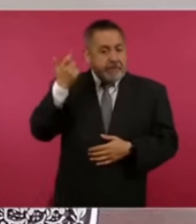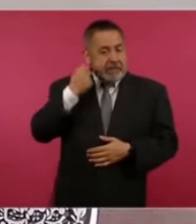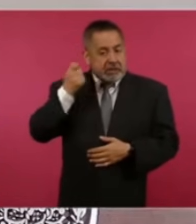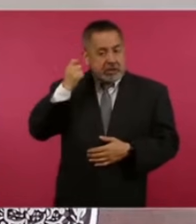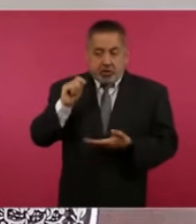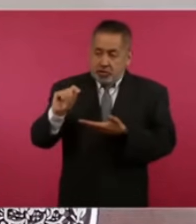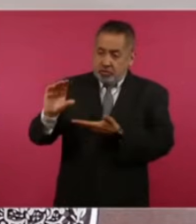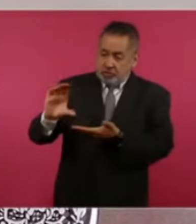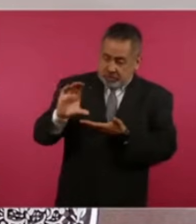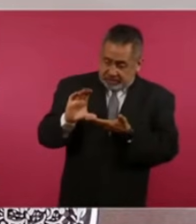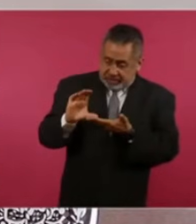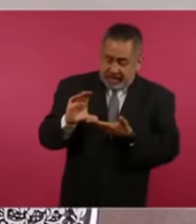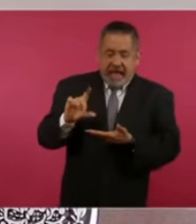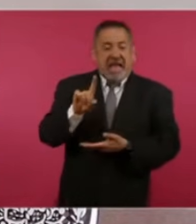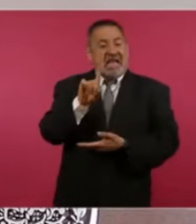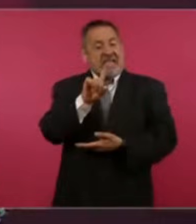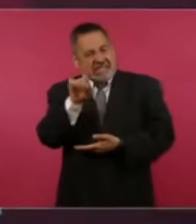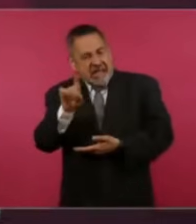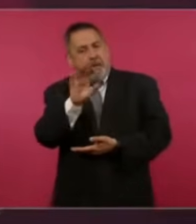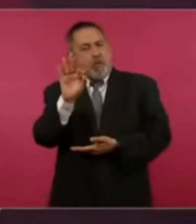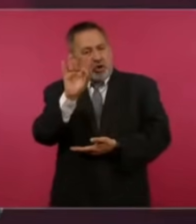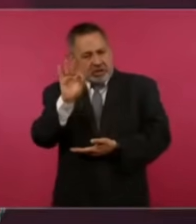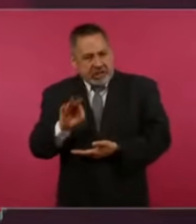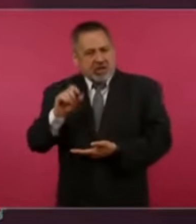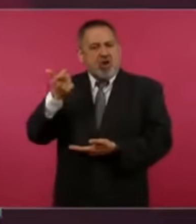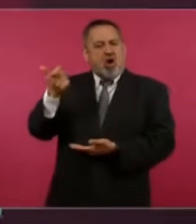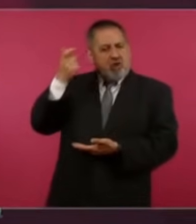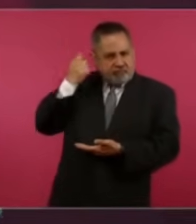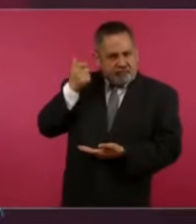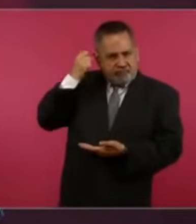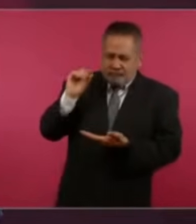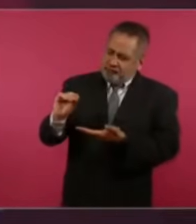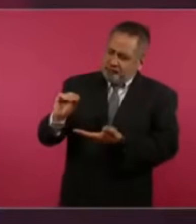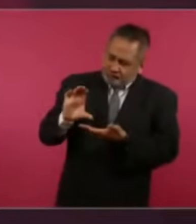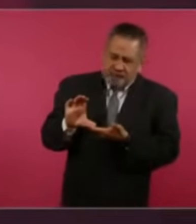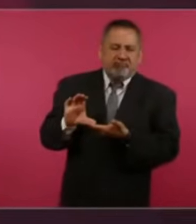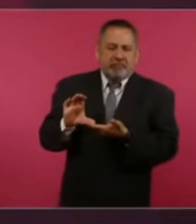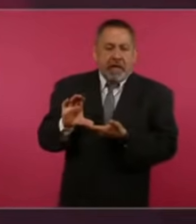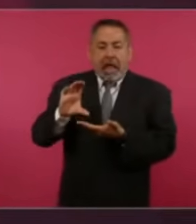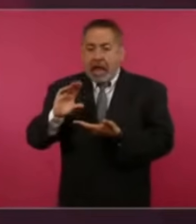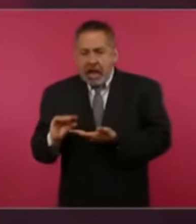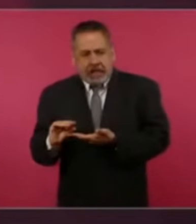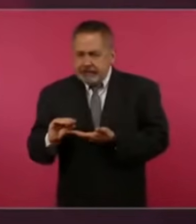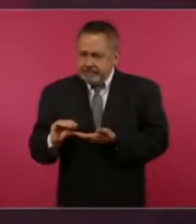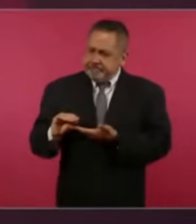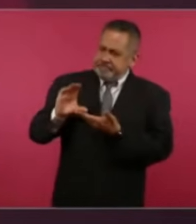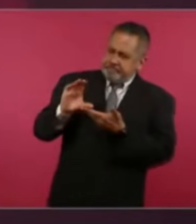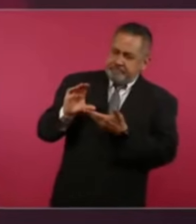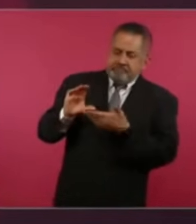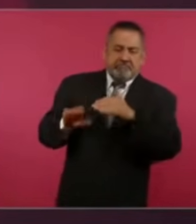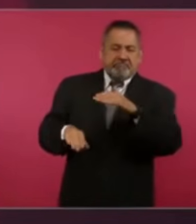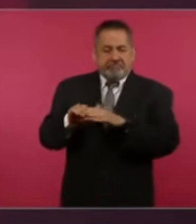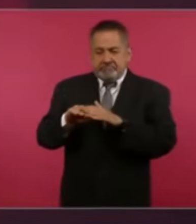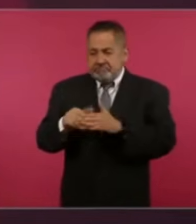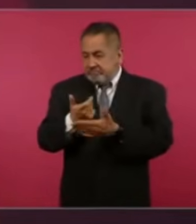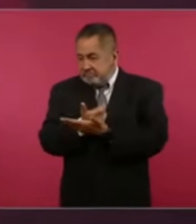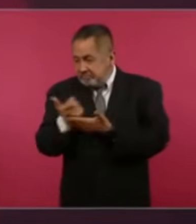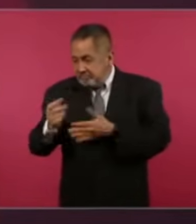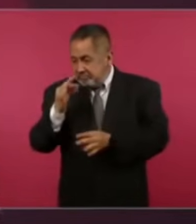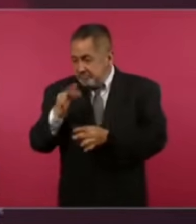100% del salario del trabajador para todas aquellas y aquellos que ganan hasta el salario